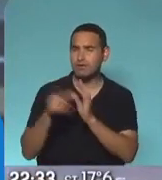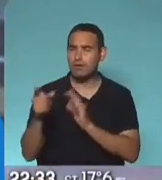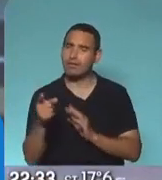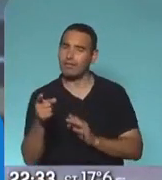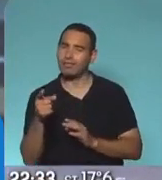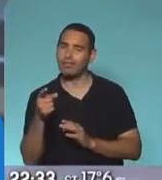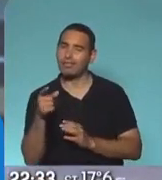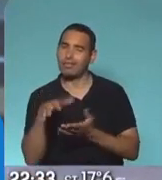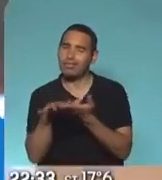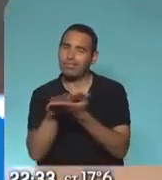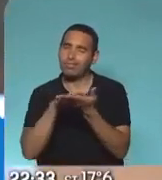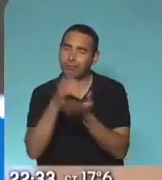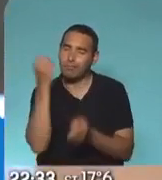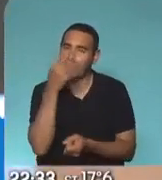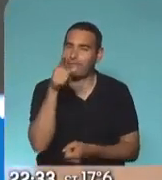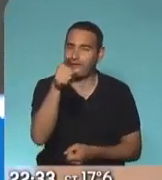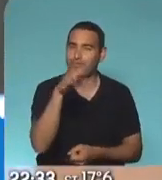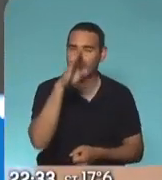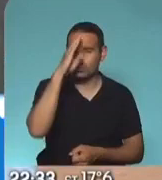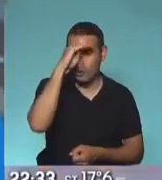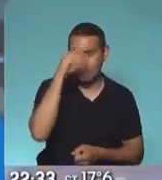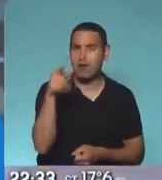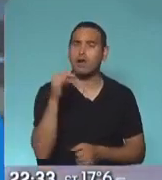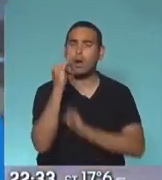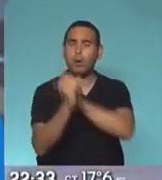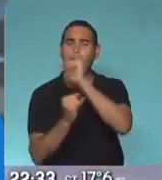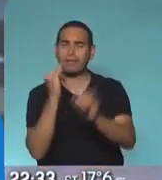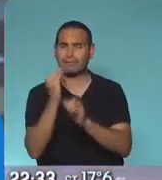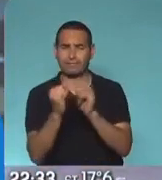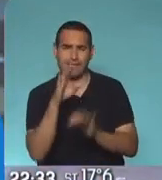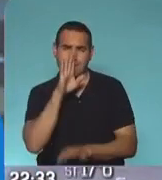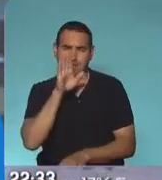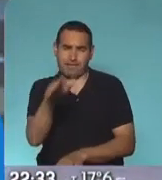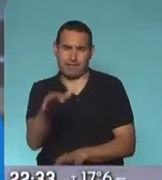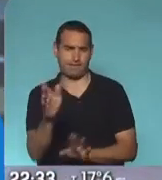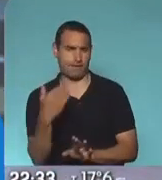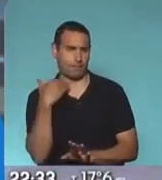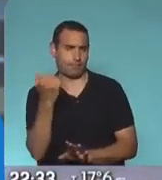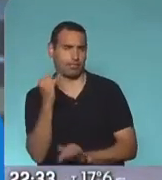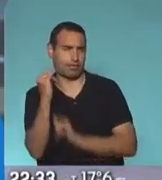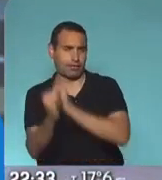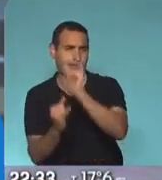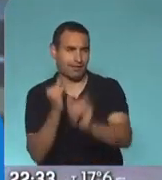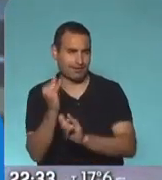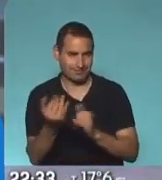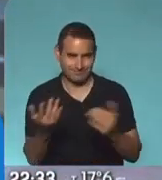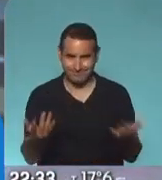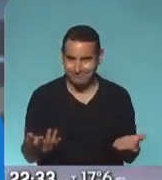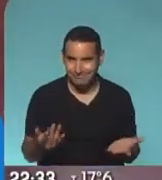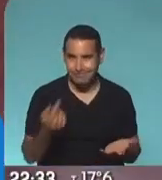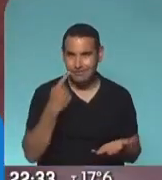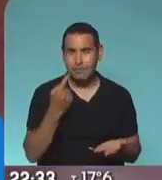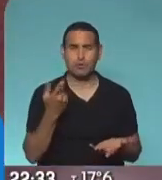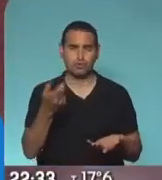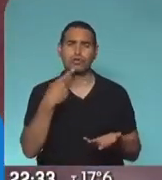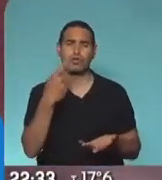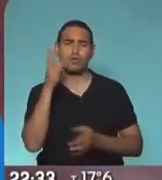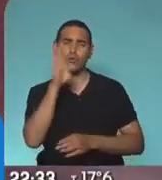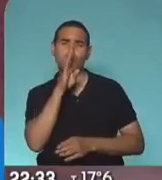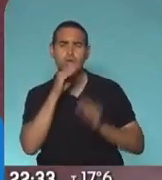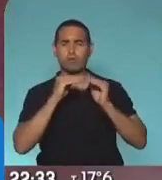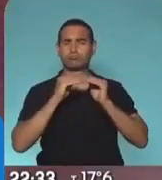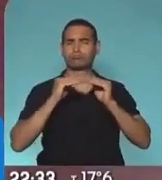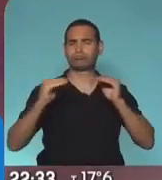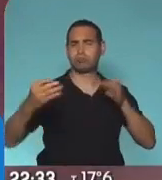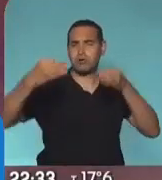Trump porque le había pintado un panorama que no tenía nada que ver con la realidad, un panorama de estabilidad política, de garantías y seguridad de